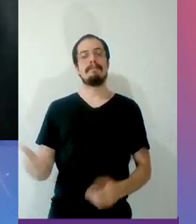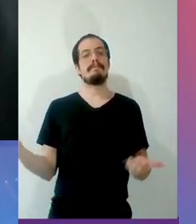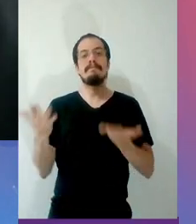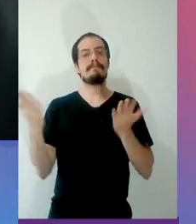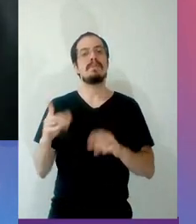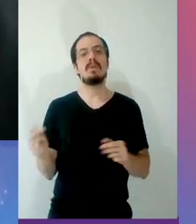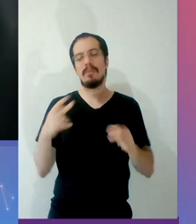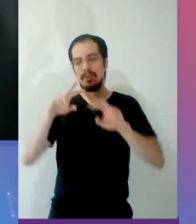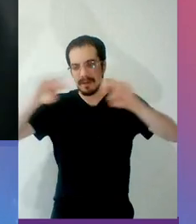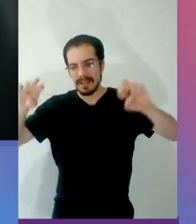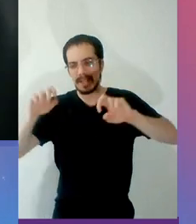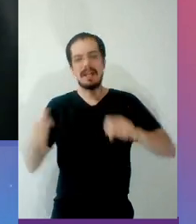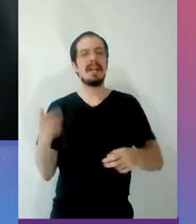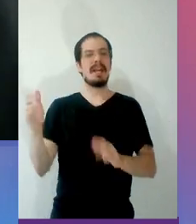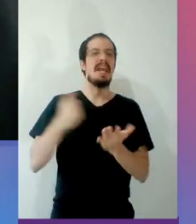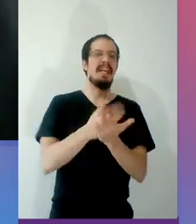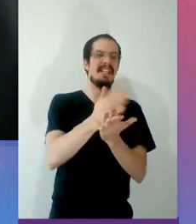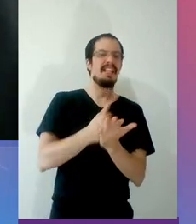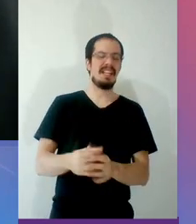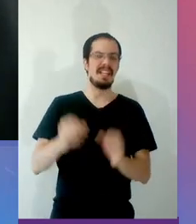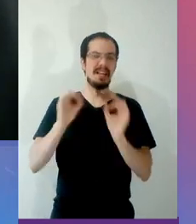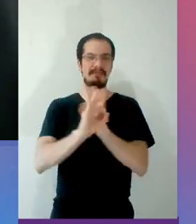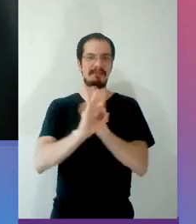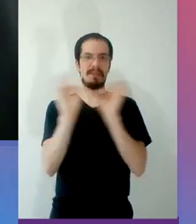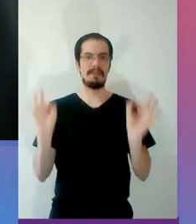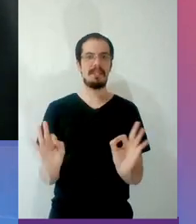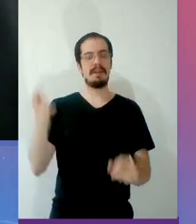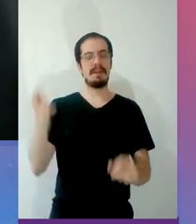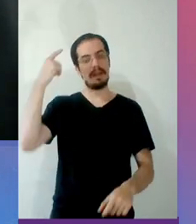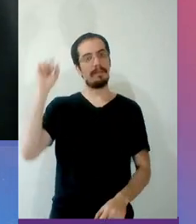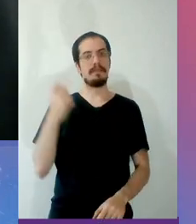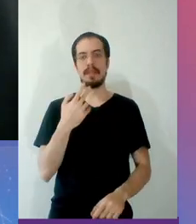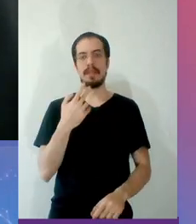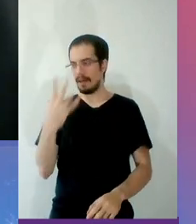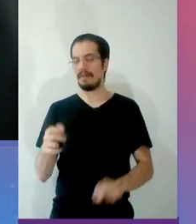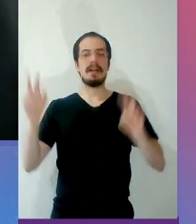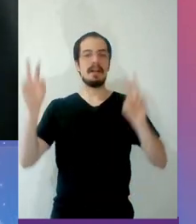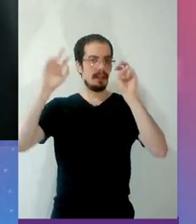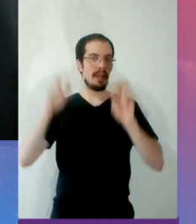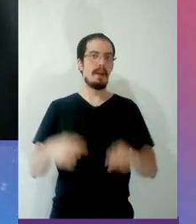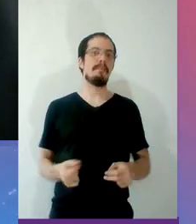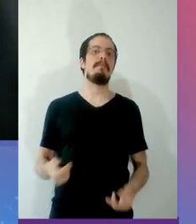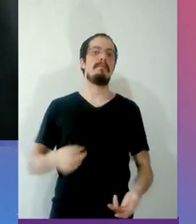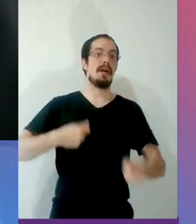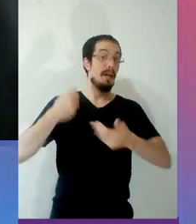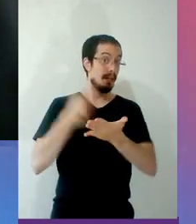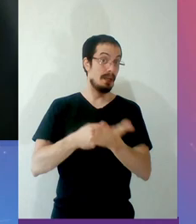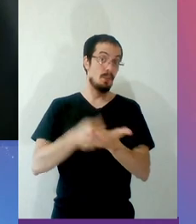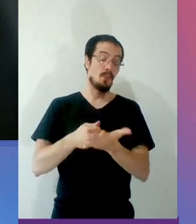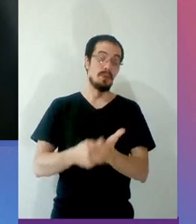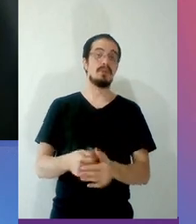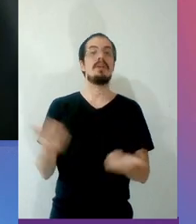específicas. ¿Ah? Que eso va a requerir recursos, va a requerir, como les decía yo,